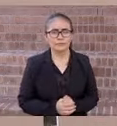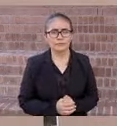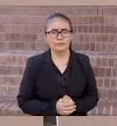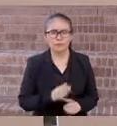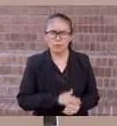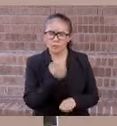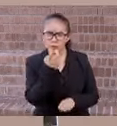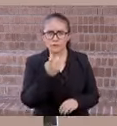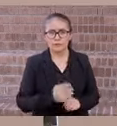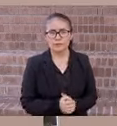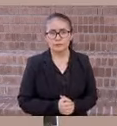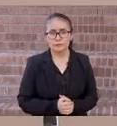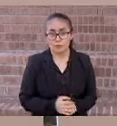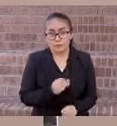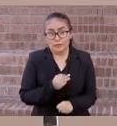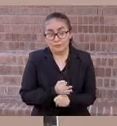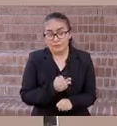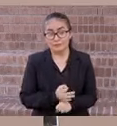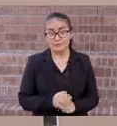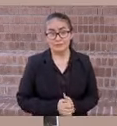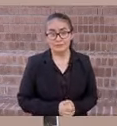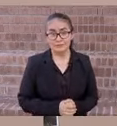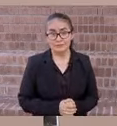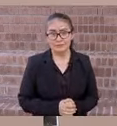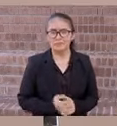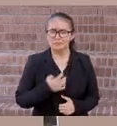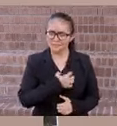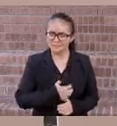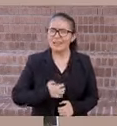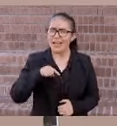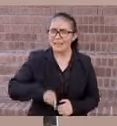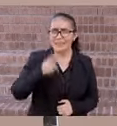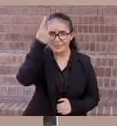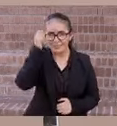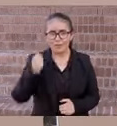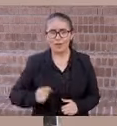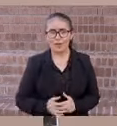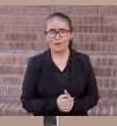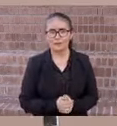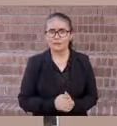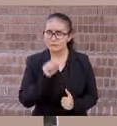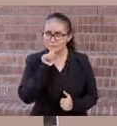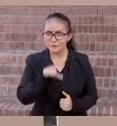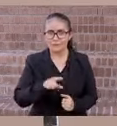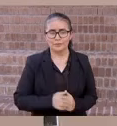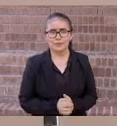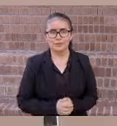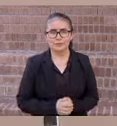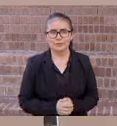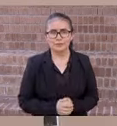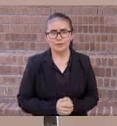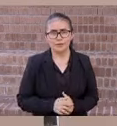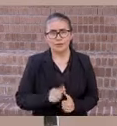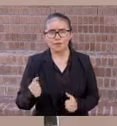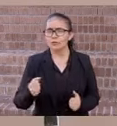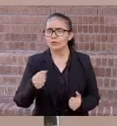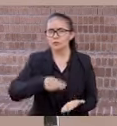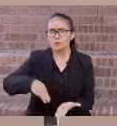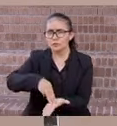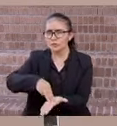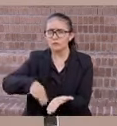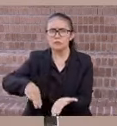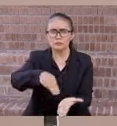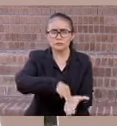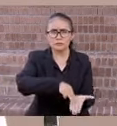por eso estamos contentos aquí en tecuala también en otros municipios